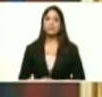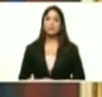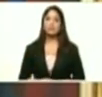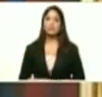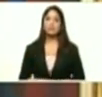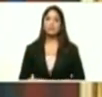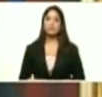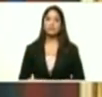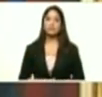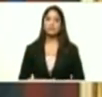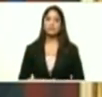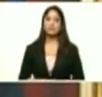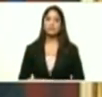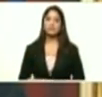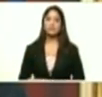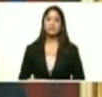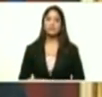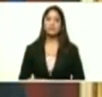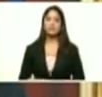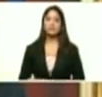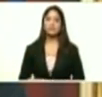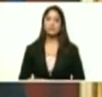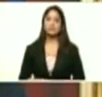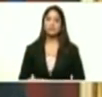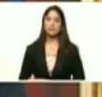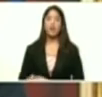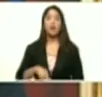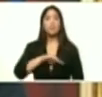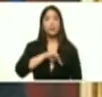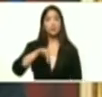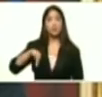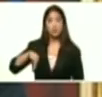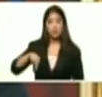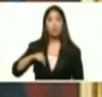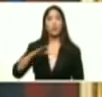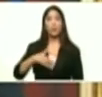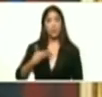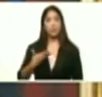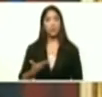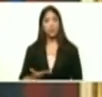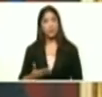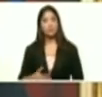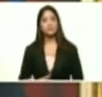y bueno, y para nosotros poder posicionar